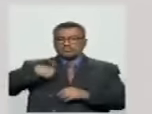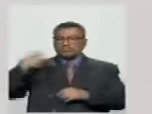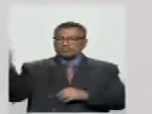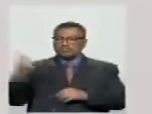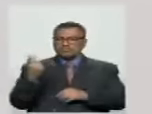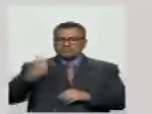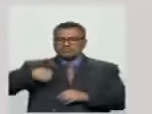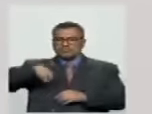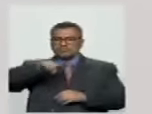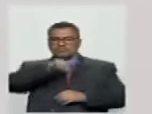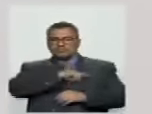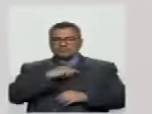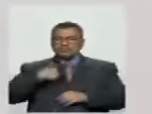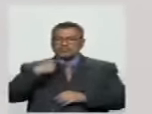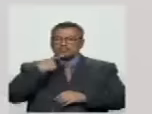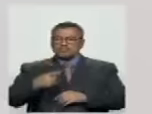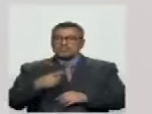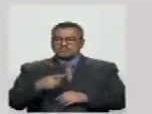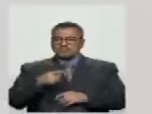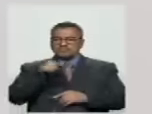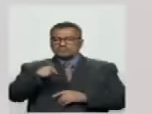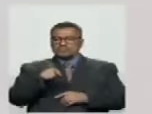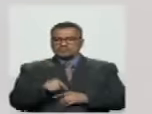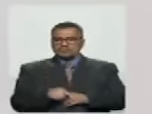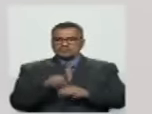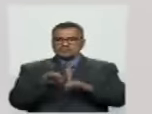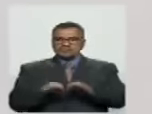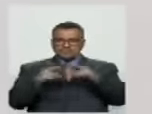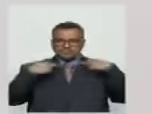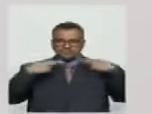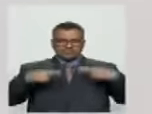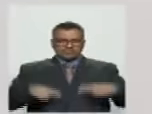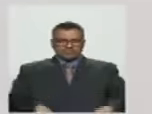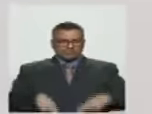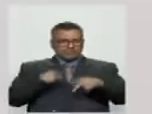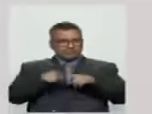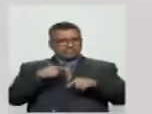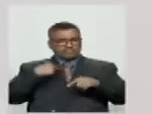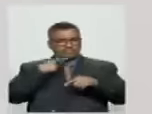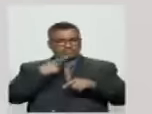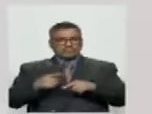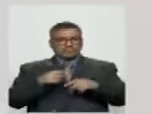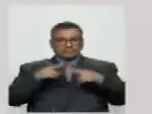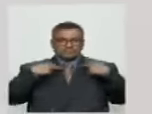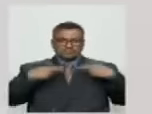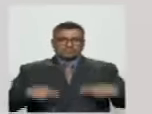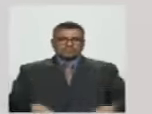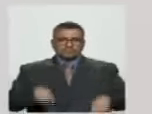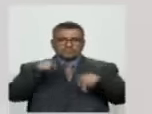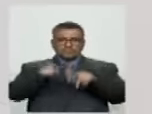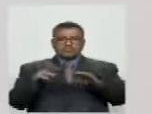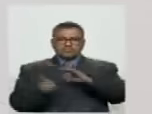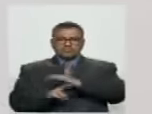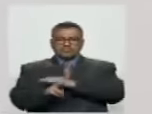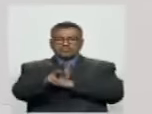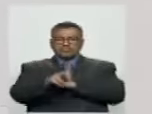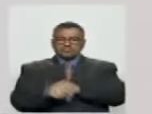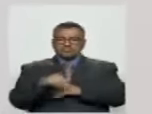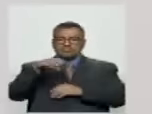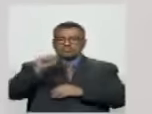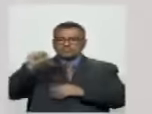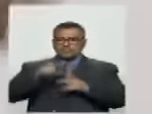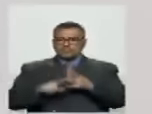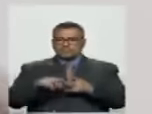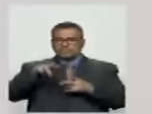nosotros. Y cuando digo nosotros, me refiero a la especie humana. Me refiero a la humanidad. Estas ratas,